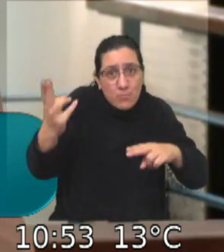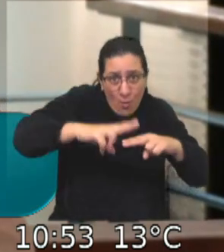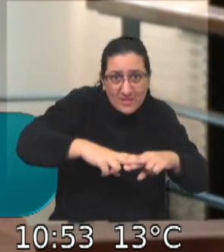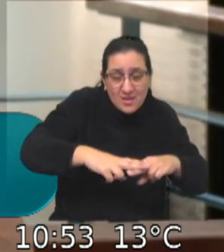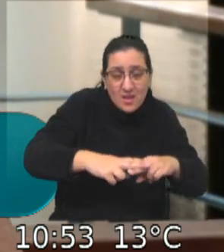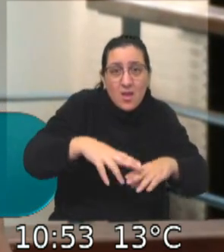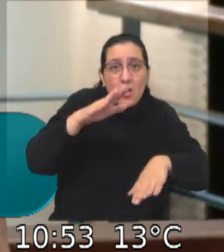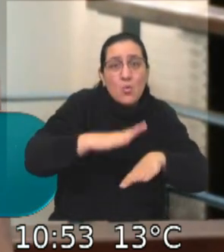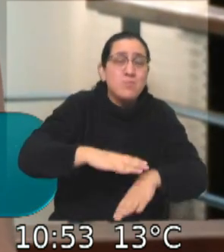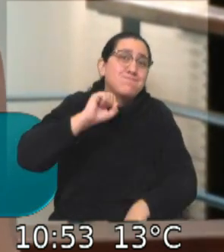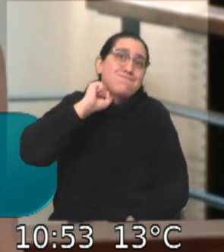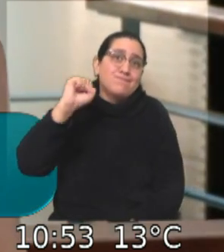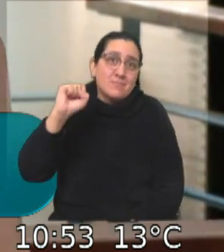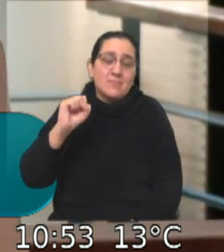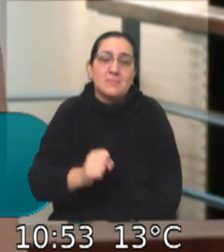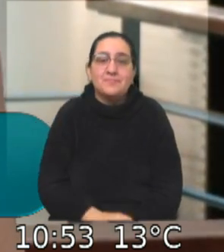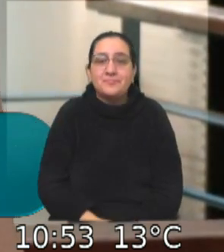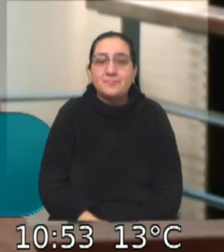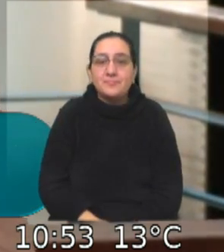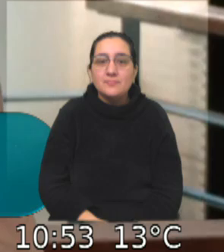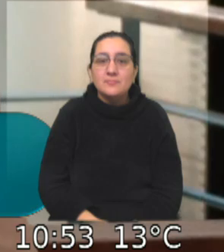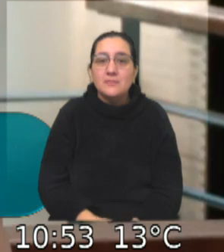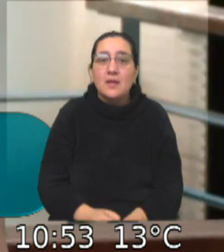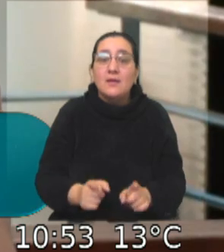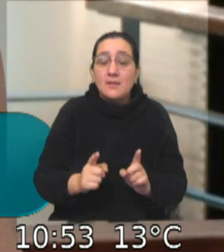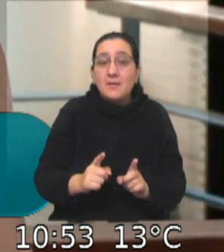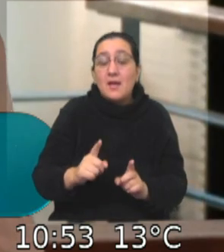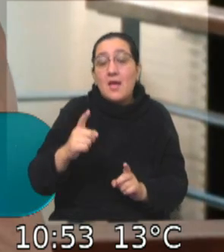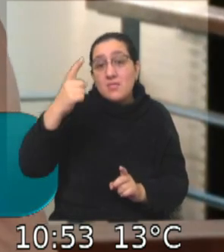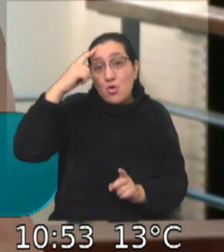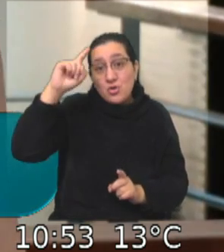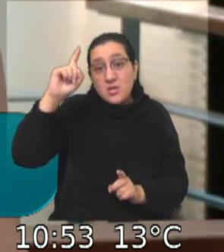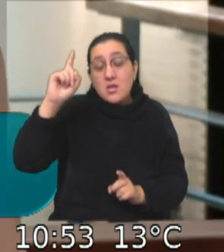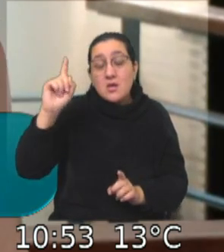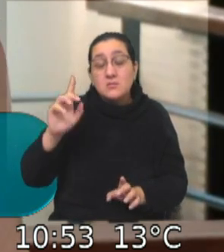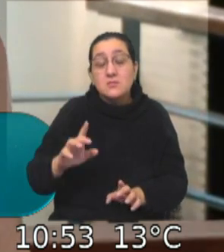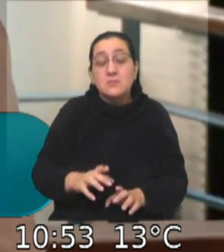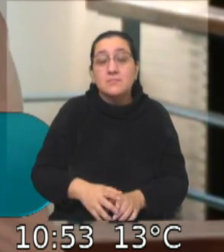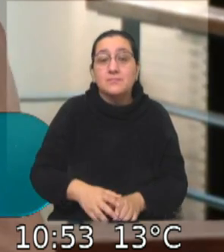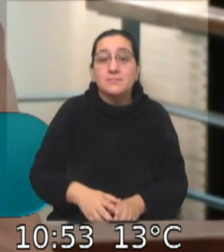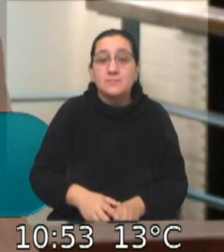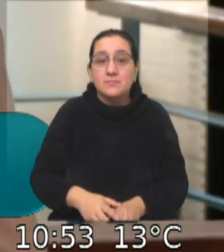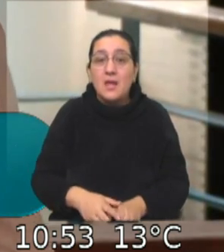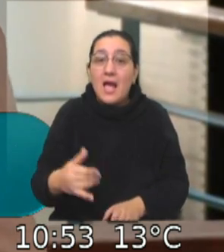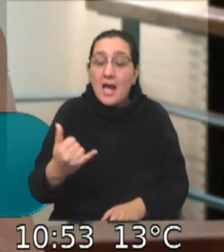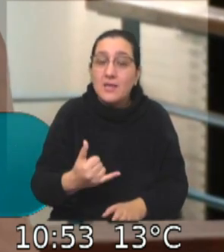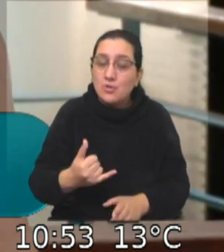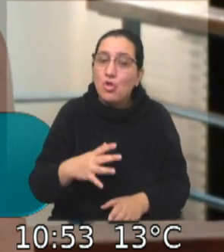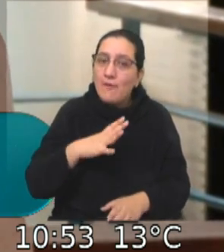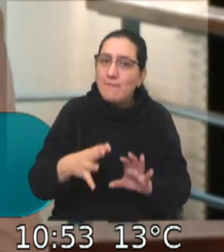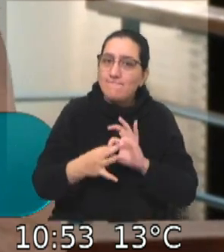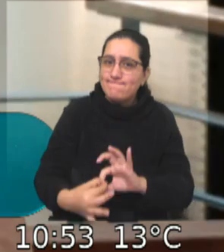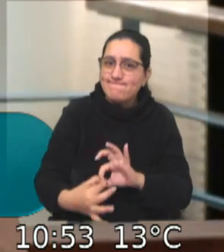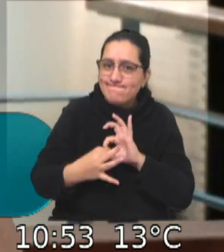cruzamos, que puede ser religión también, o ideología, esas clásicas o nivel socioeconómico de los hogares, hay un arraigo todavía